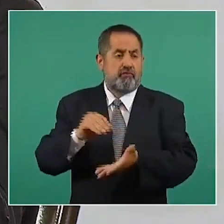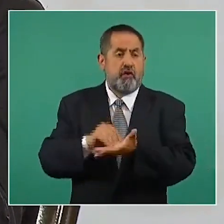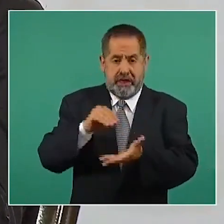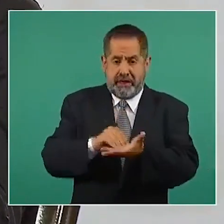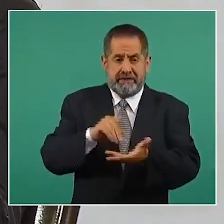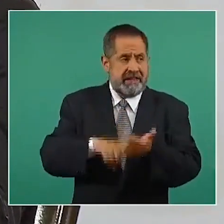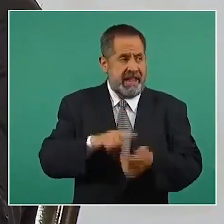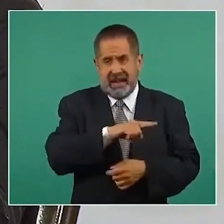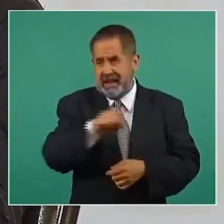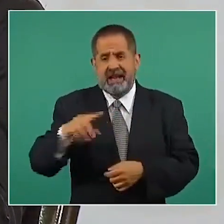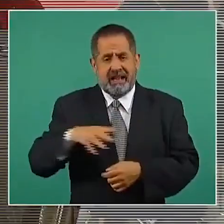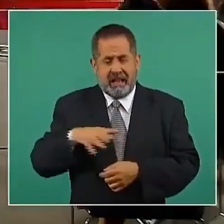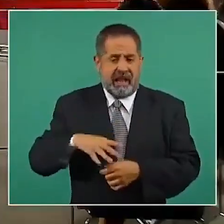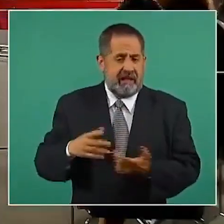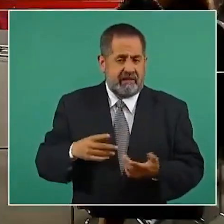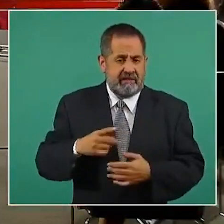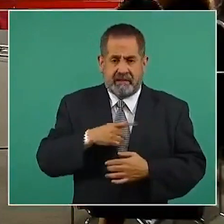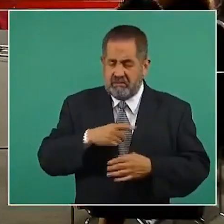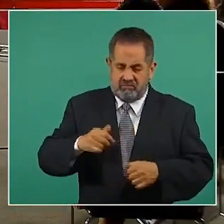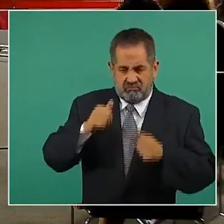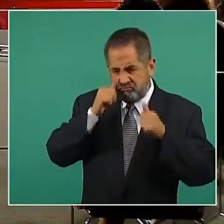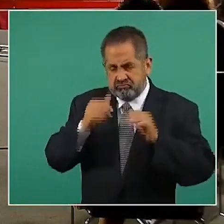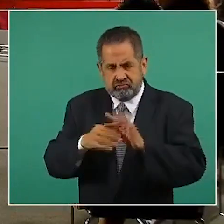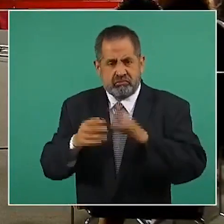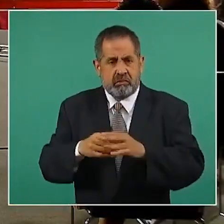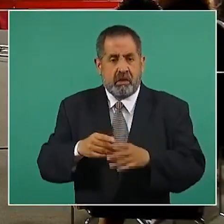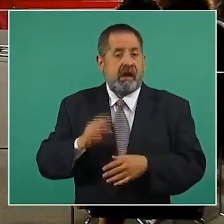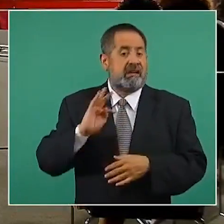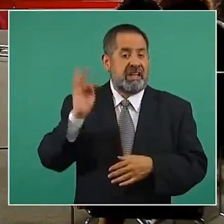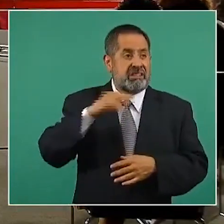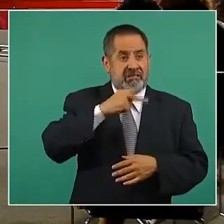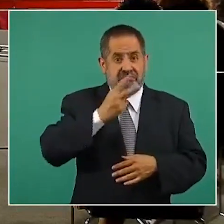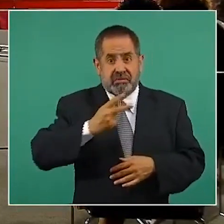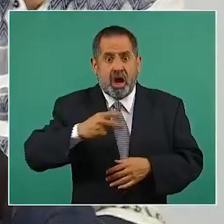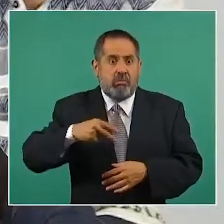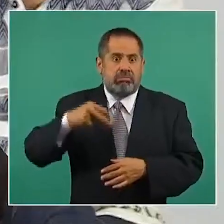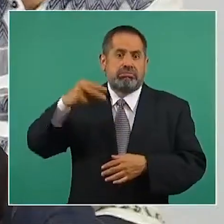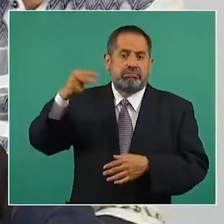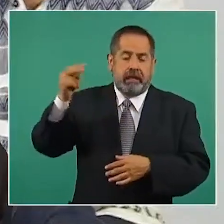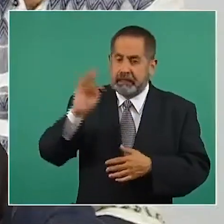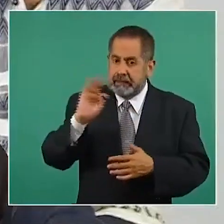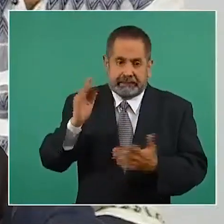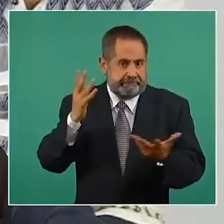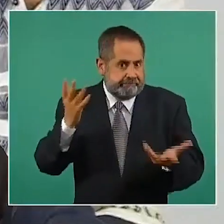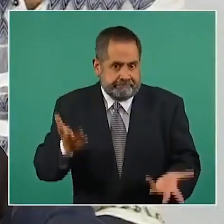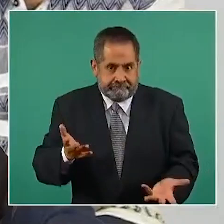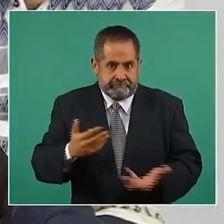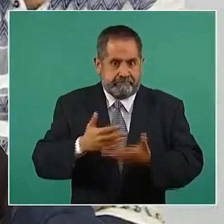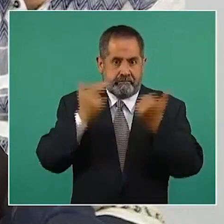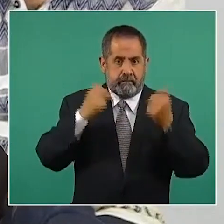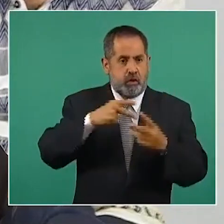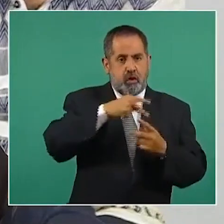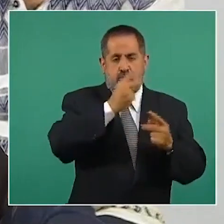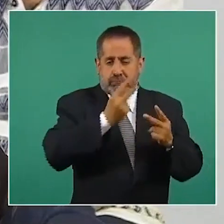COVID-19, la respuesta a potenciales oleadas. Como dije al principio, las pandemias se presentan en